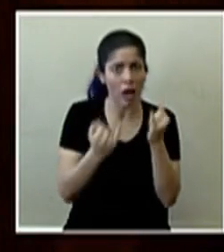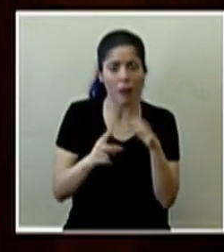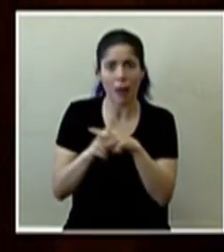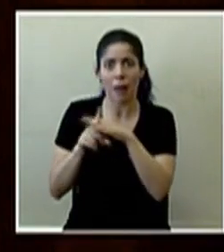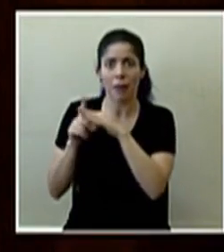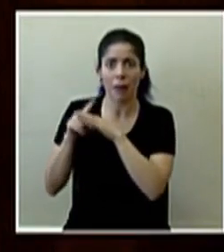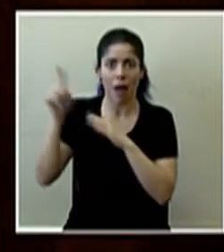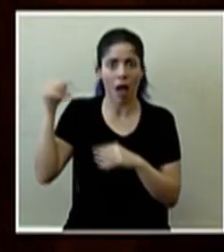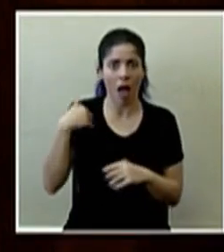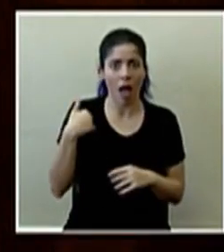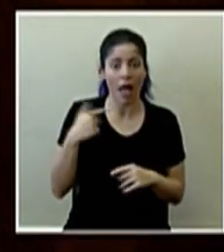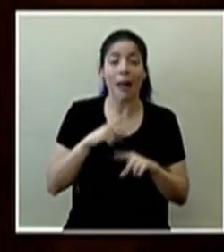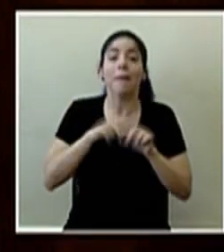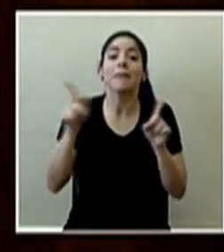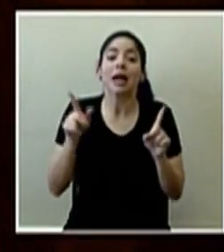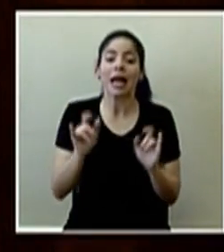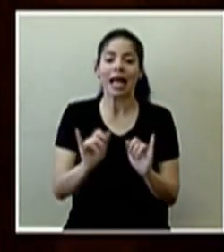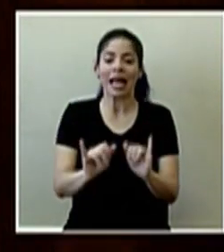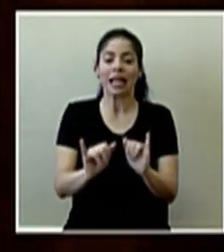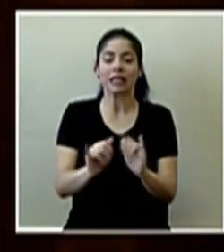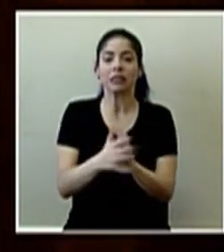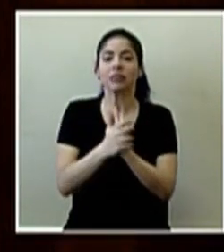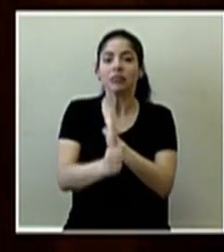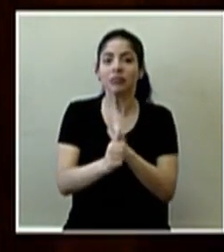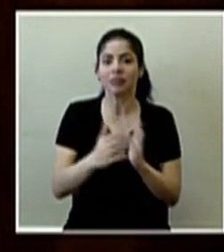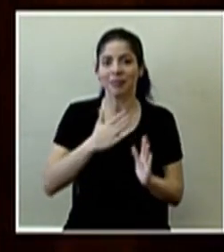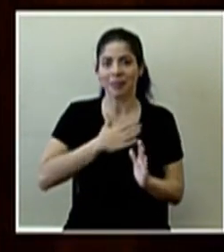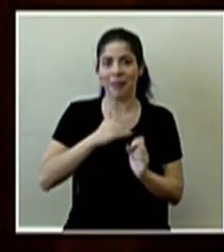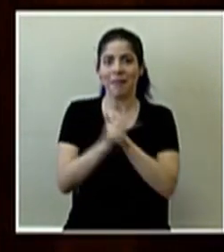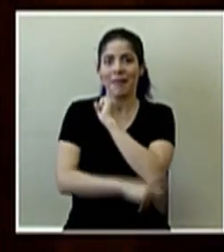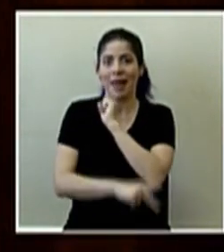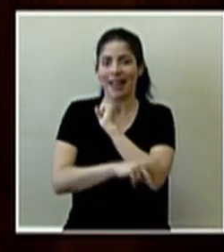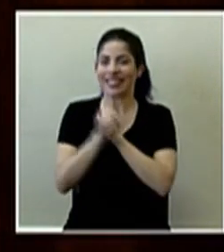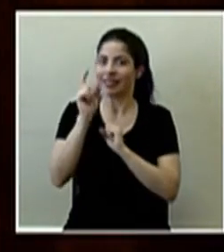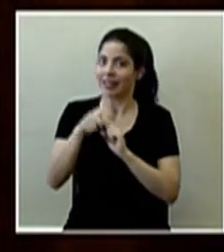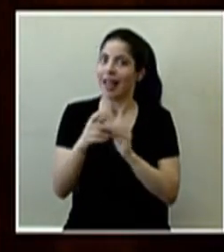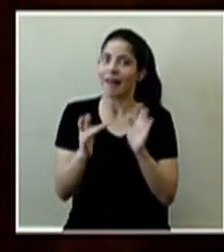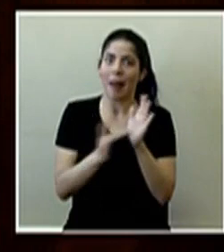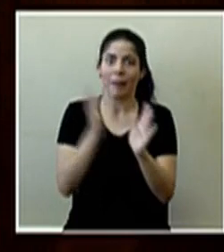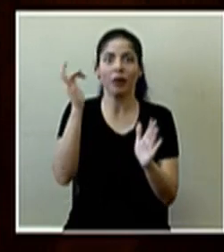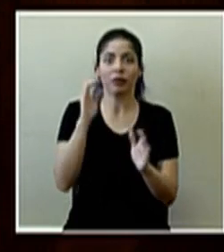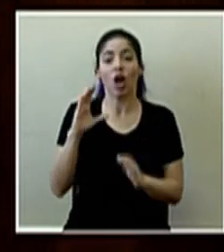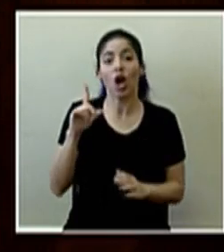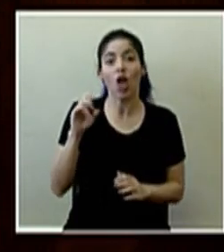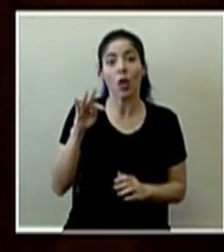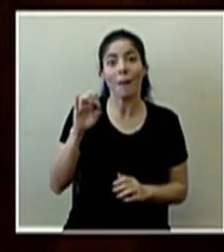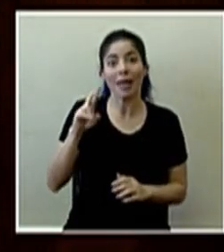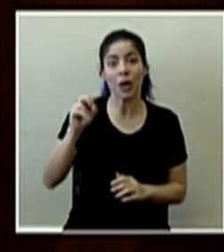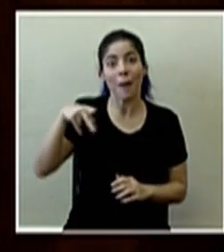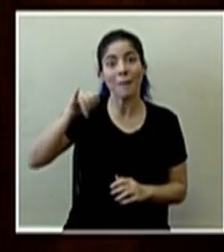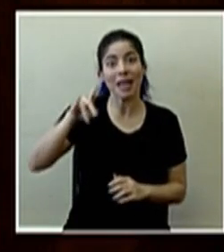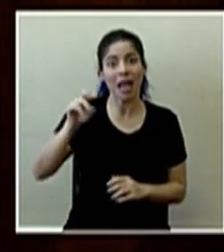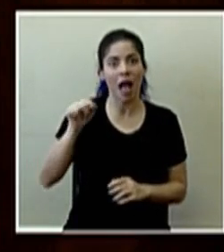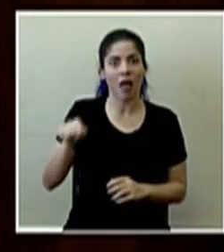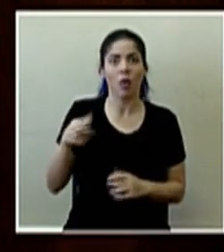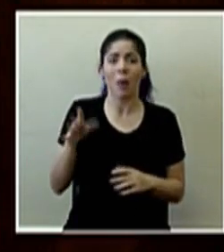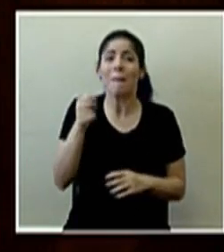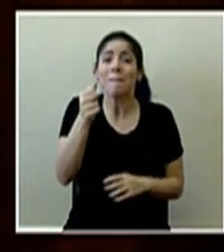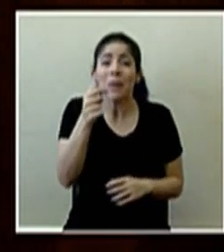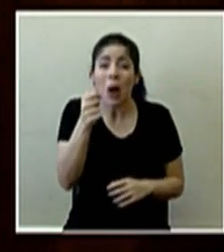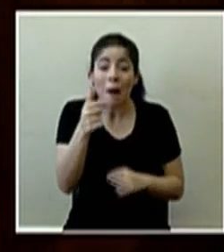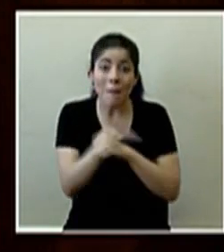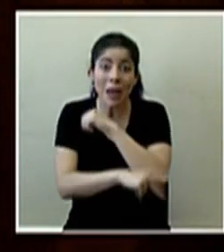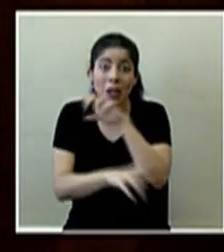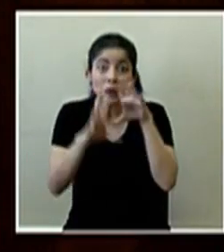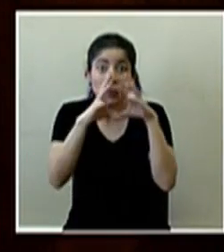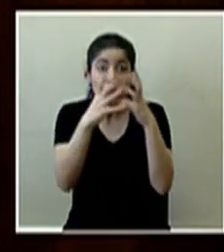dando. Pero esa es una capacidad país que hay que aprovechar, esta del cloromido picado. Son muy pocos países en el